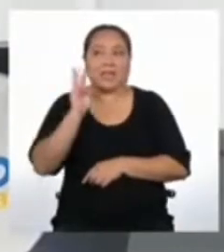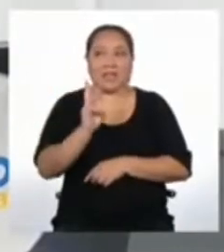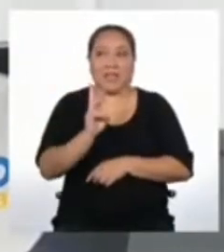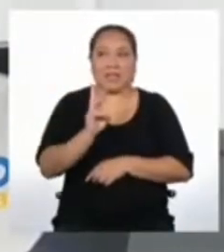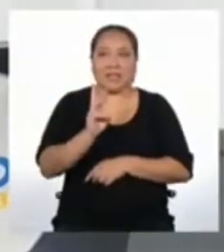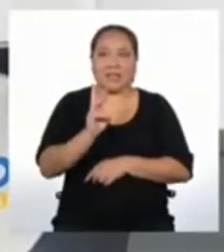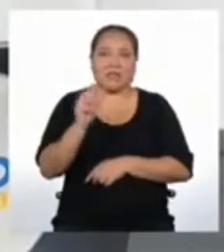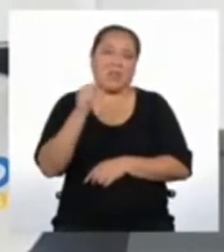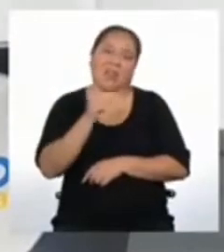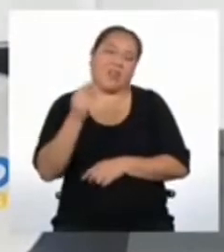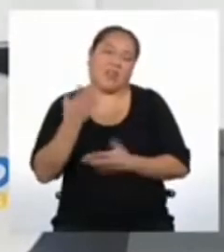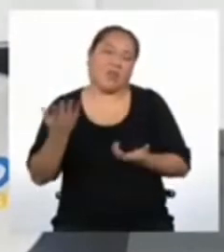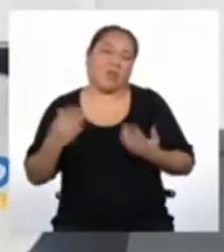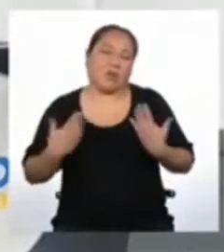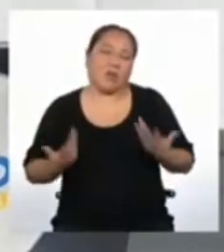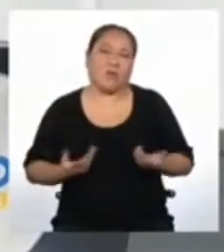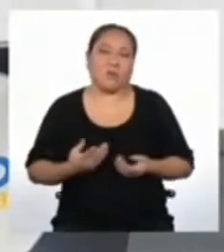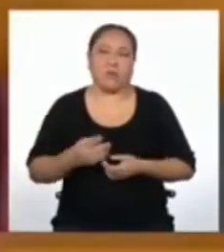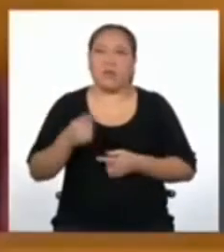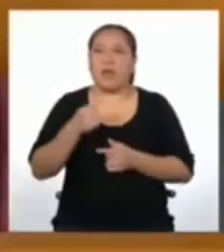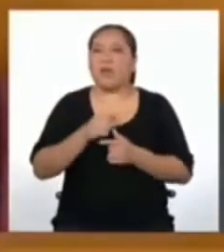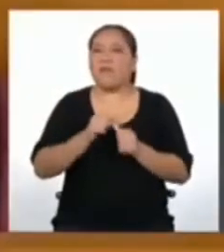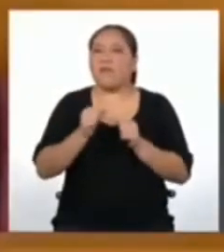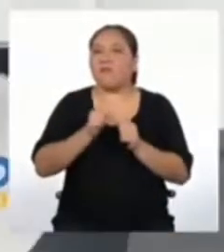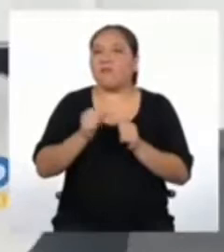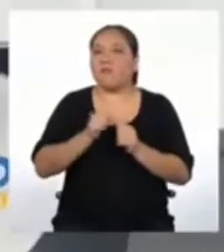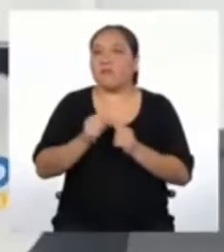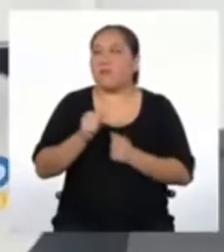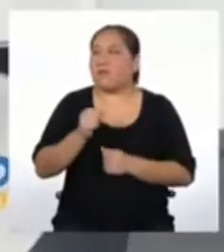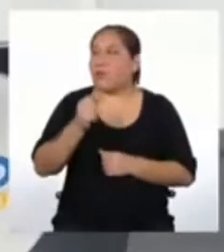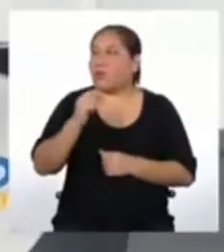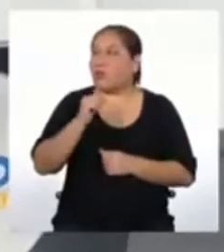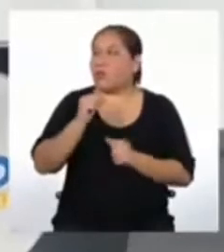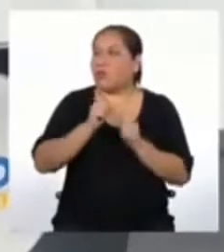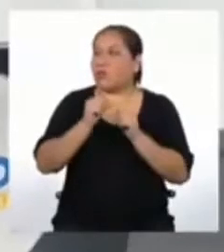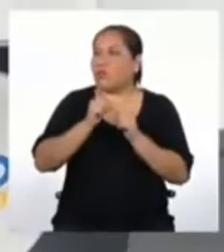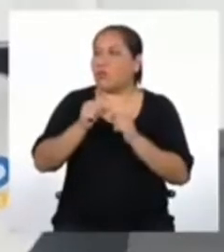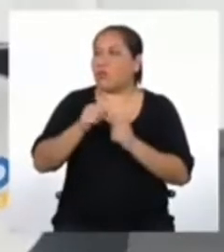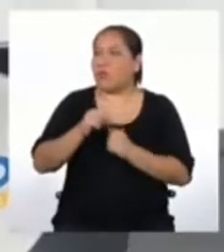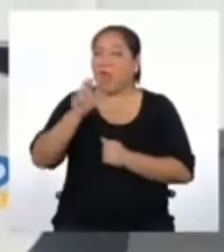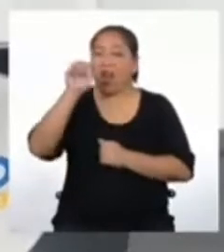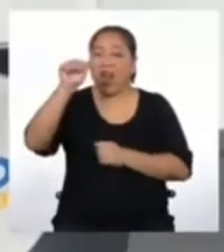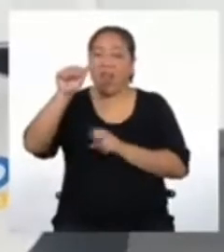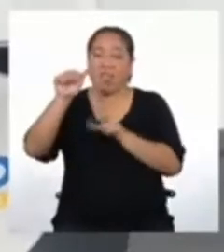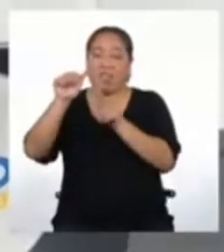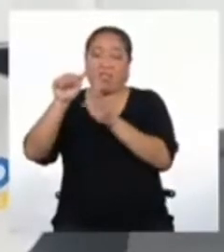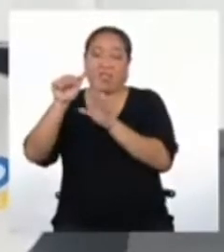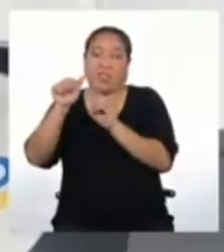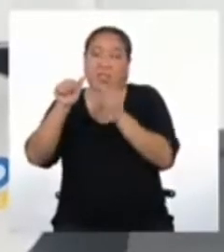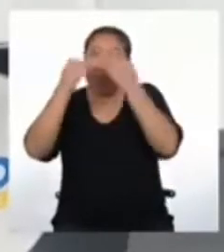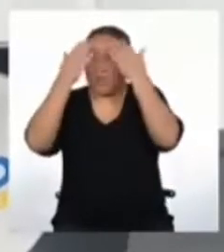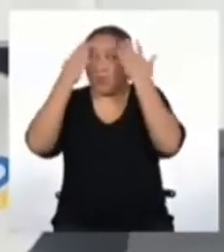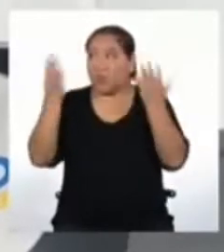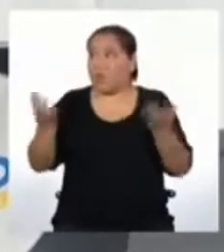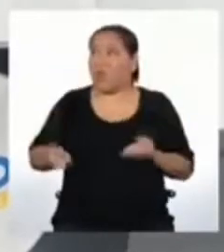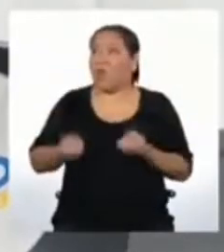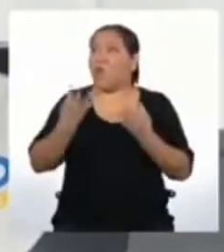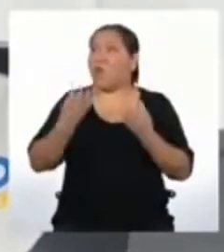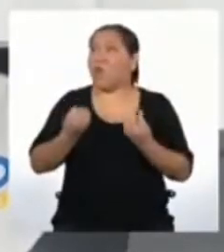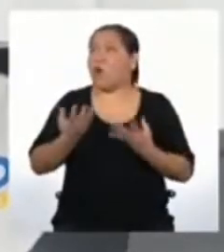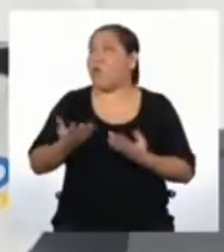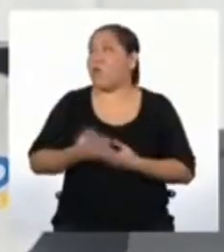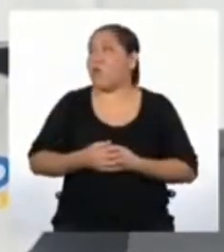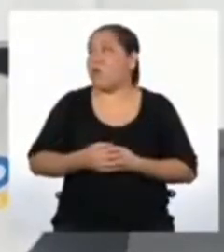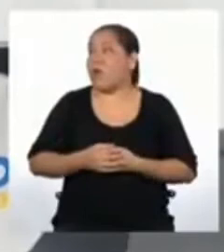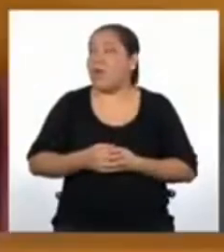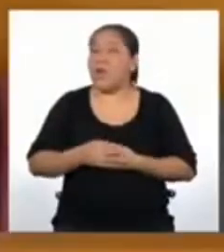no la podemos aplicar porque hay un término que desconocemos. ¿Cuál? El término A sub 30. No sabemos cuánto se obtuvo solo el